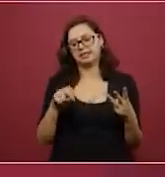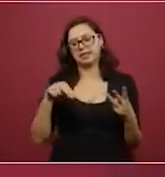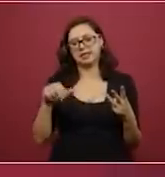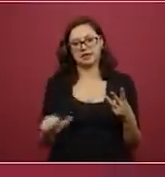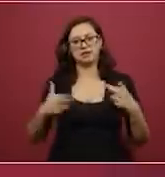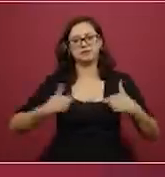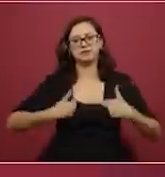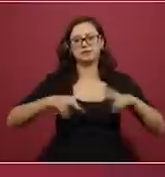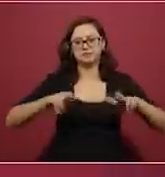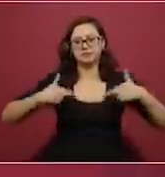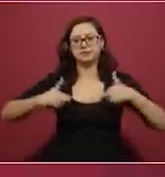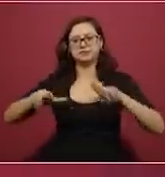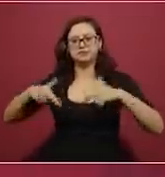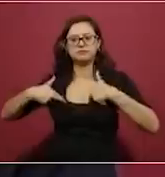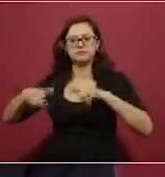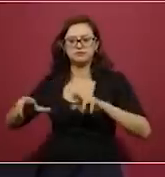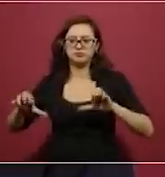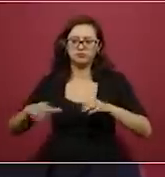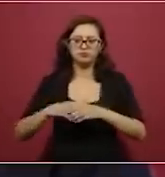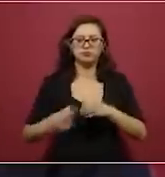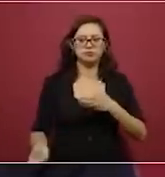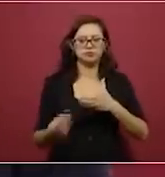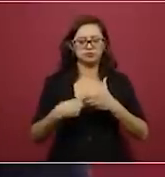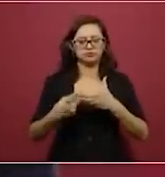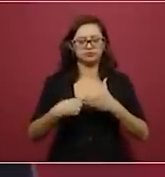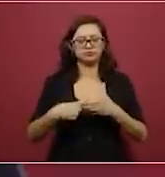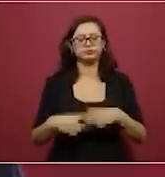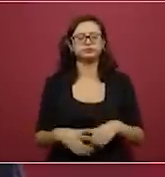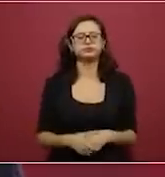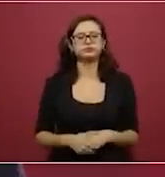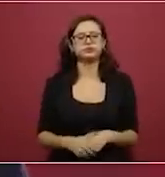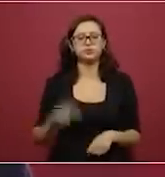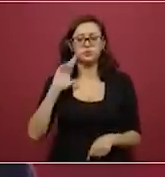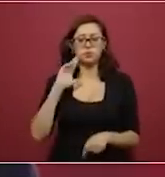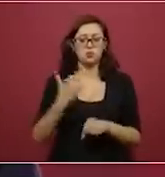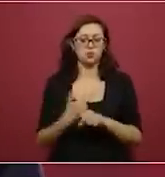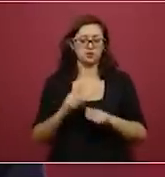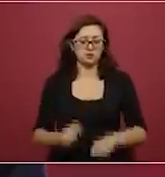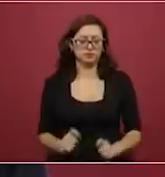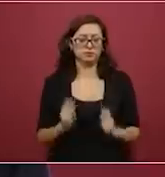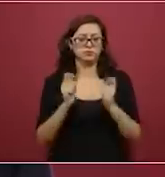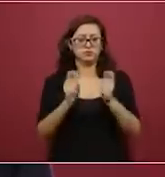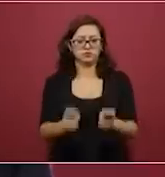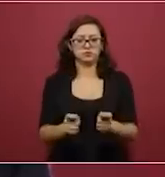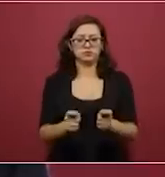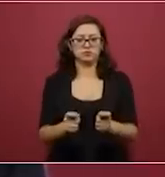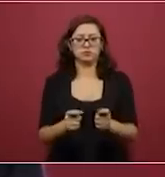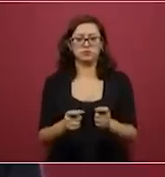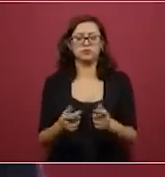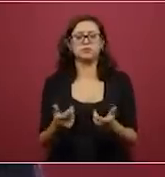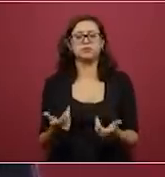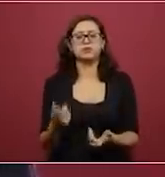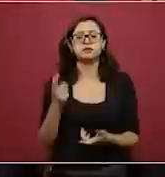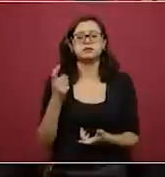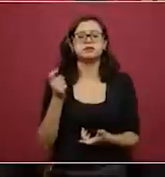nacional esta responsabilidad ha recaído en el caso de la